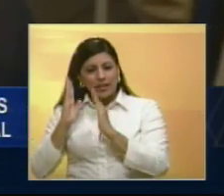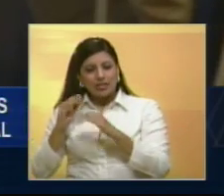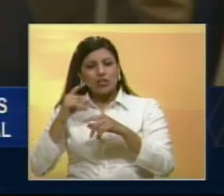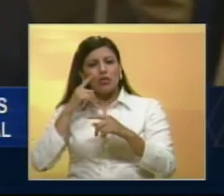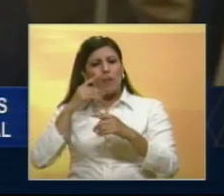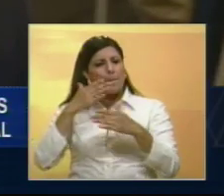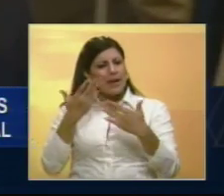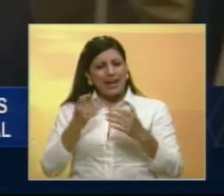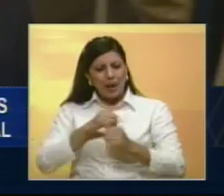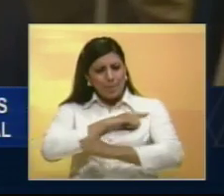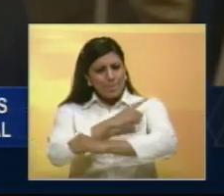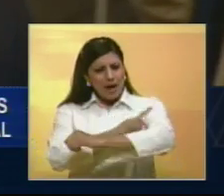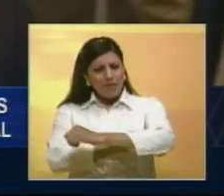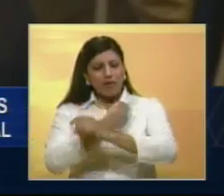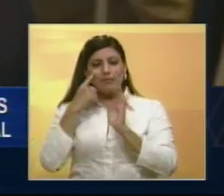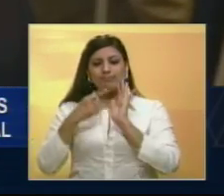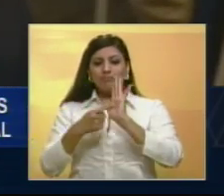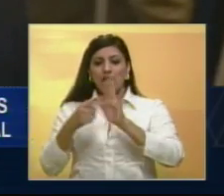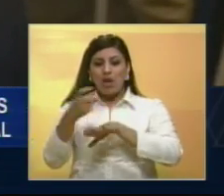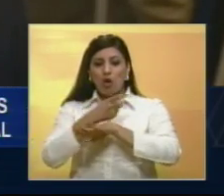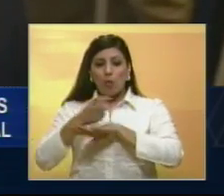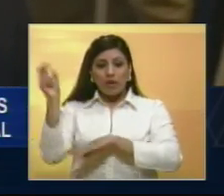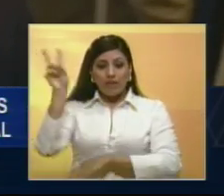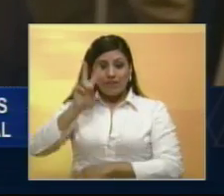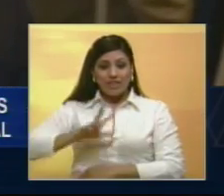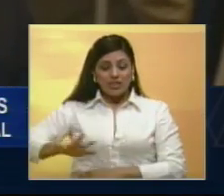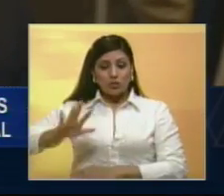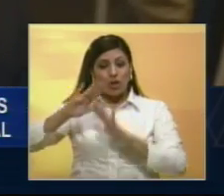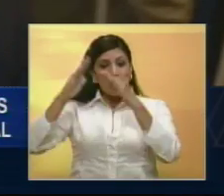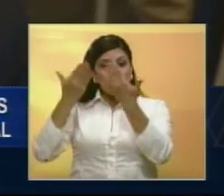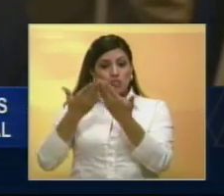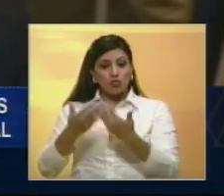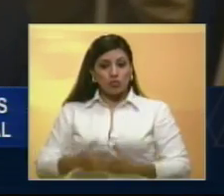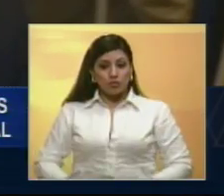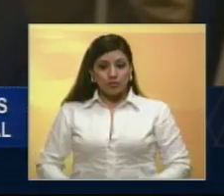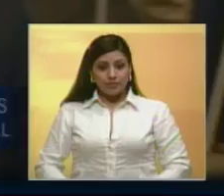que permitan fortalecer la imagen del gobierno venezolano ante el mundo.